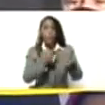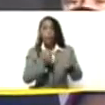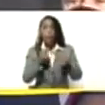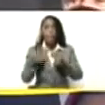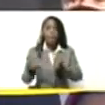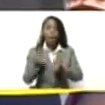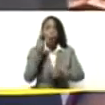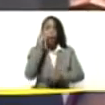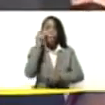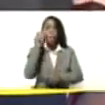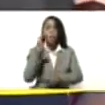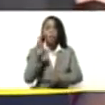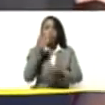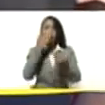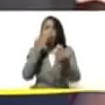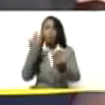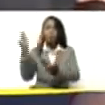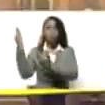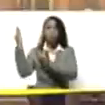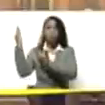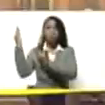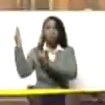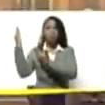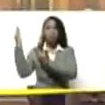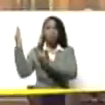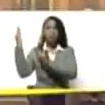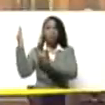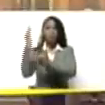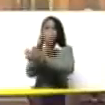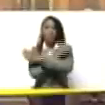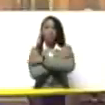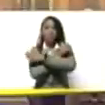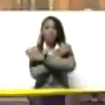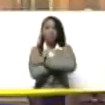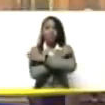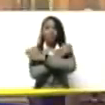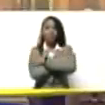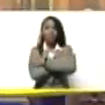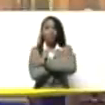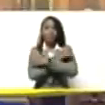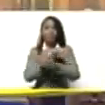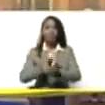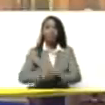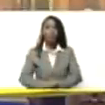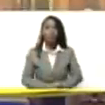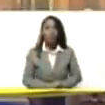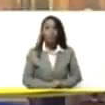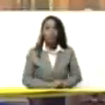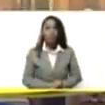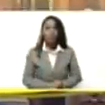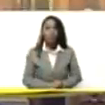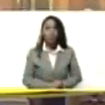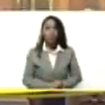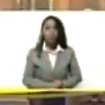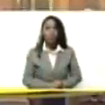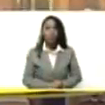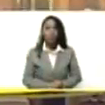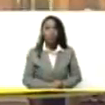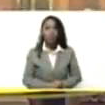compañero tarek el aissami vicepresidente económico del